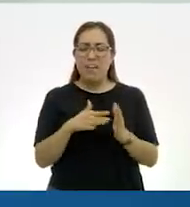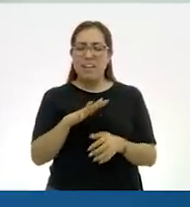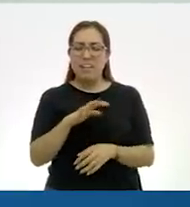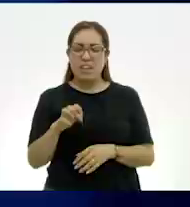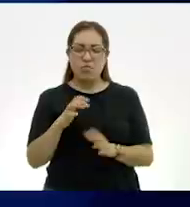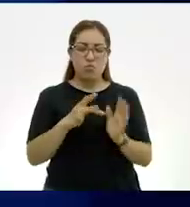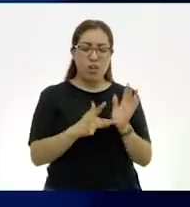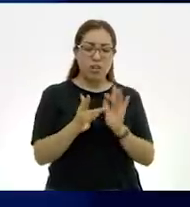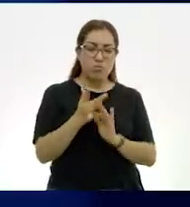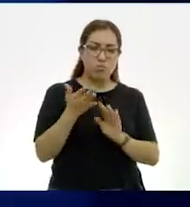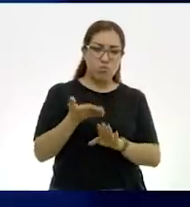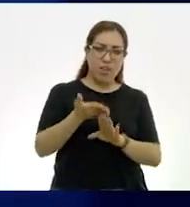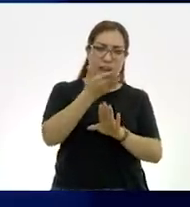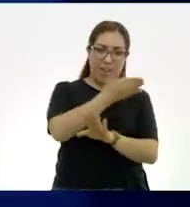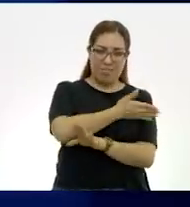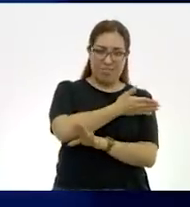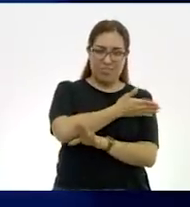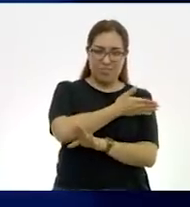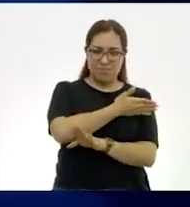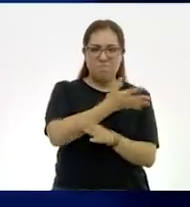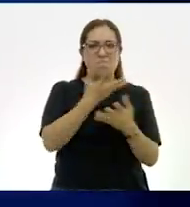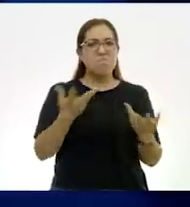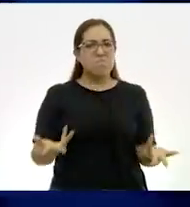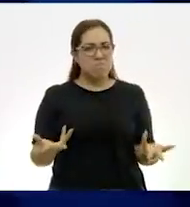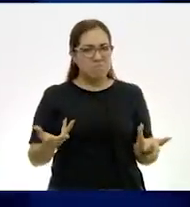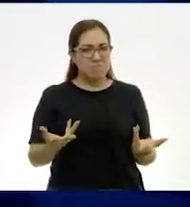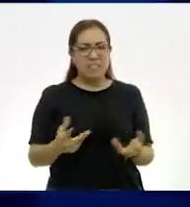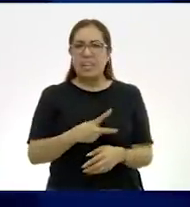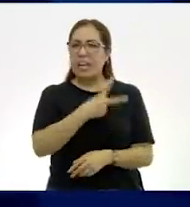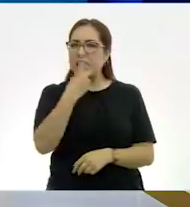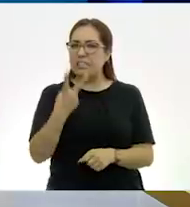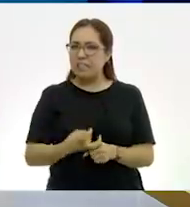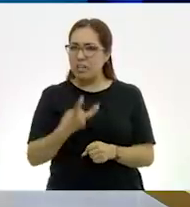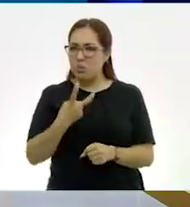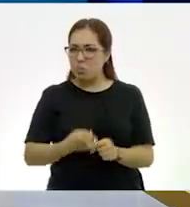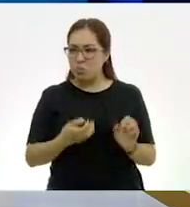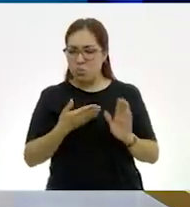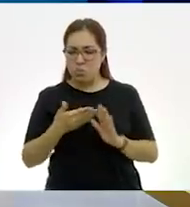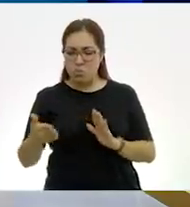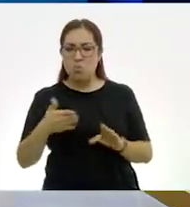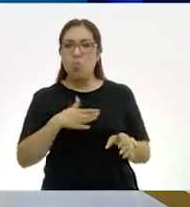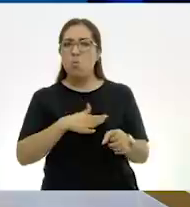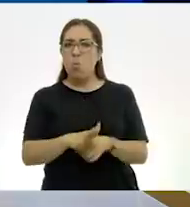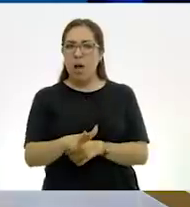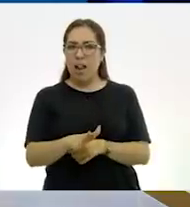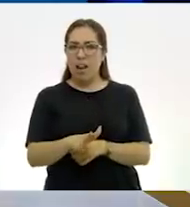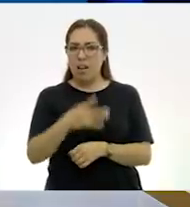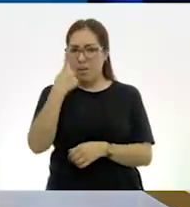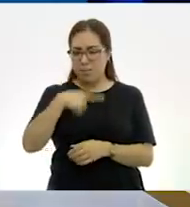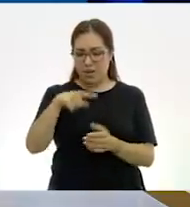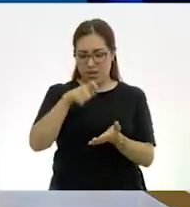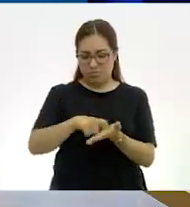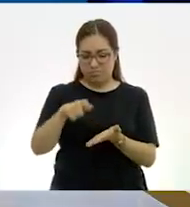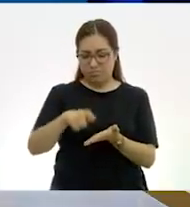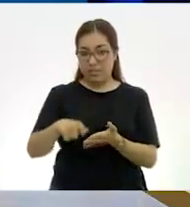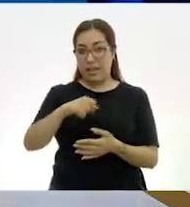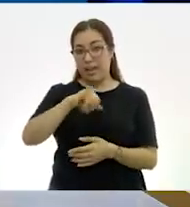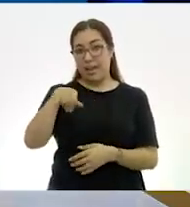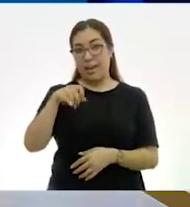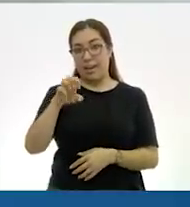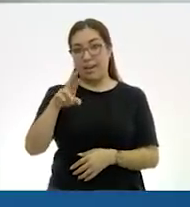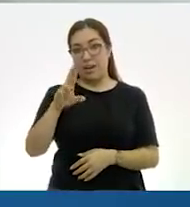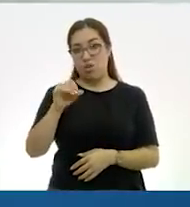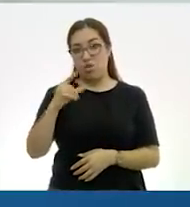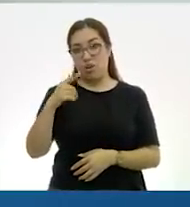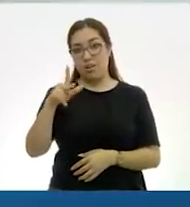Muy Ok. bien. Y entonces, ¿cuál es el segundo sistema de escritura, profesor? El segundo sistema de escritura es el jeroglífico, Ajá. que se